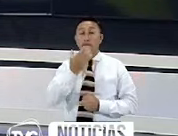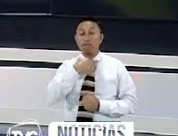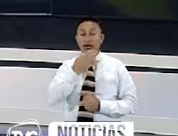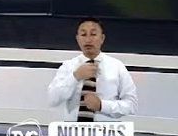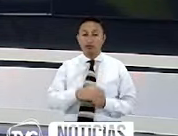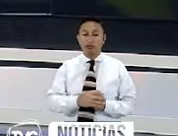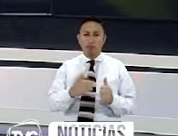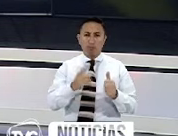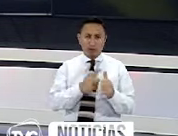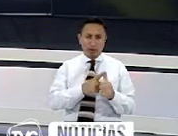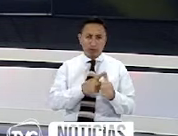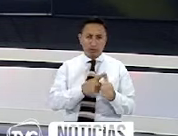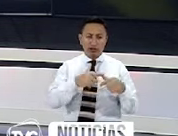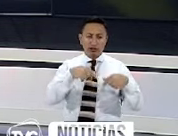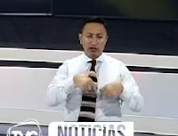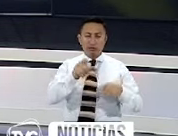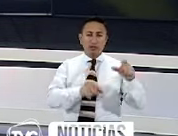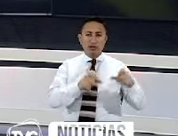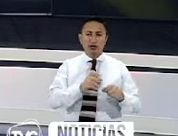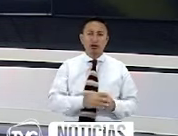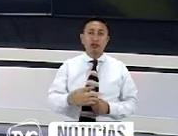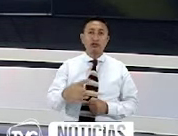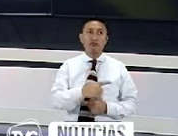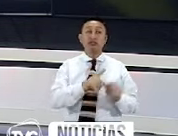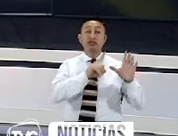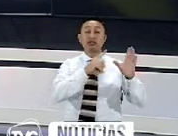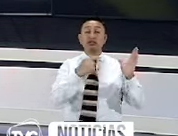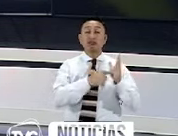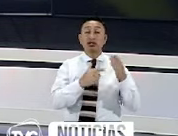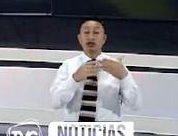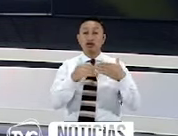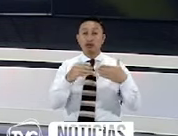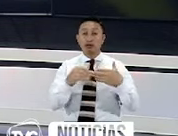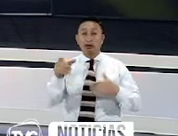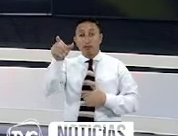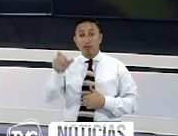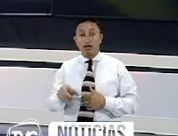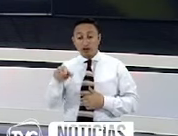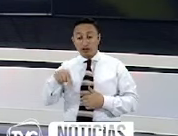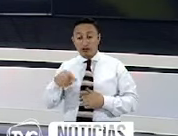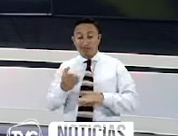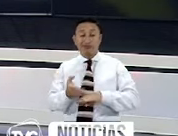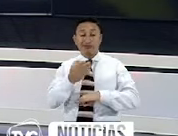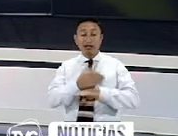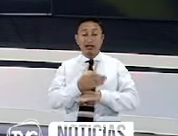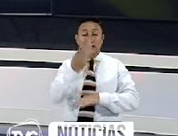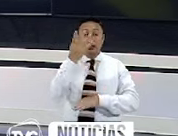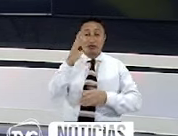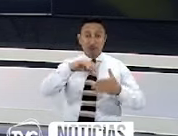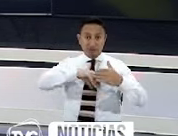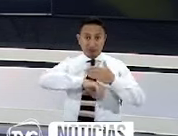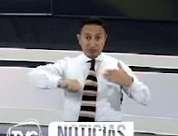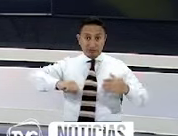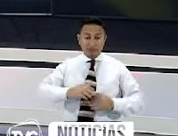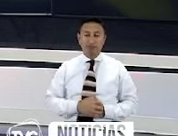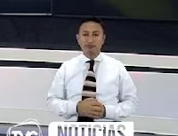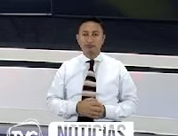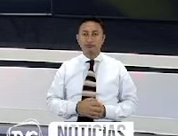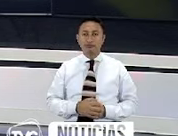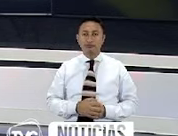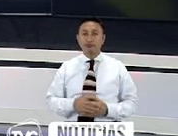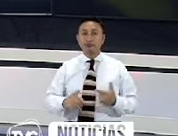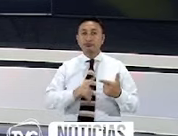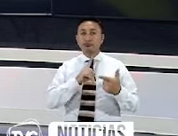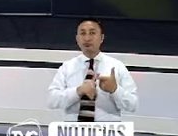caso, delincuentes se llevaron $6,000 de una persona que había retirado dinero de una entidad bancaria. Mientras que en